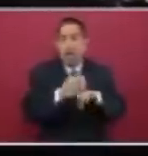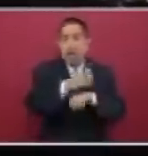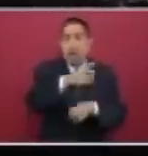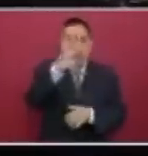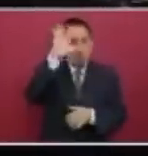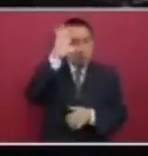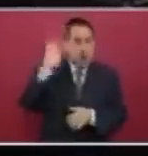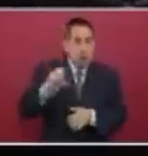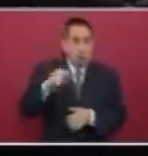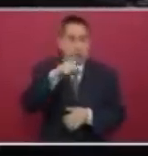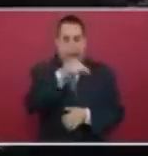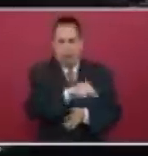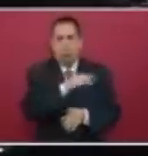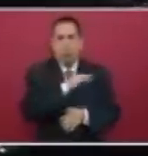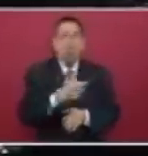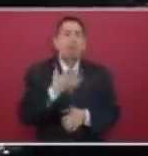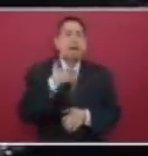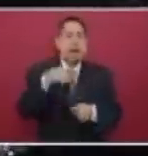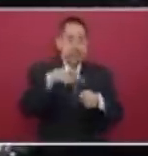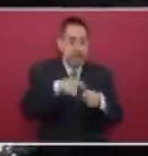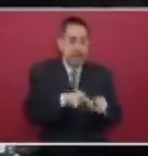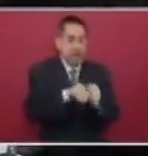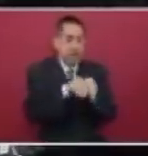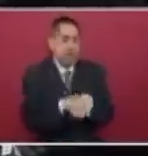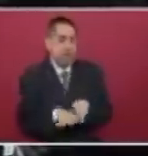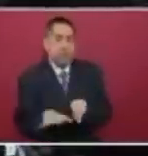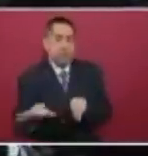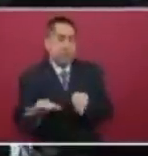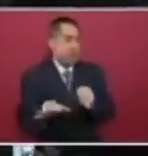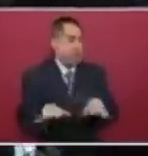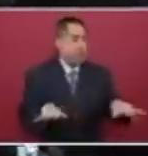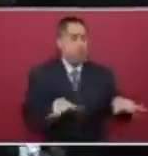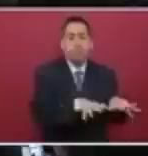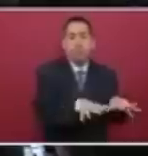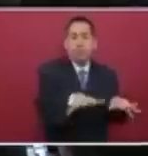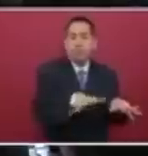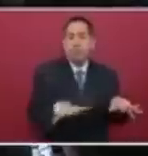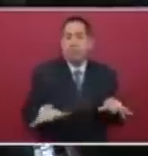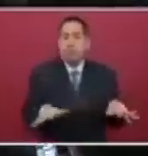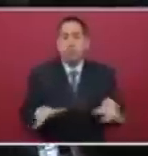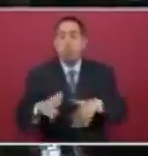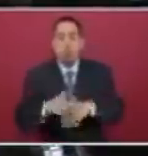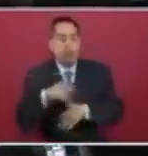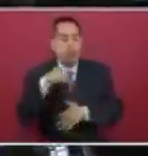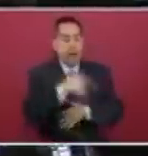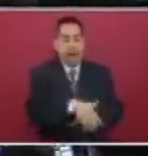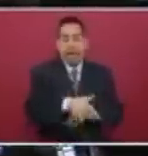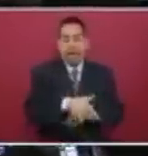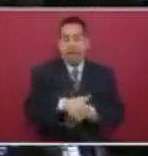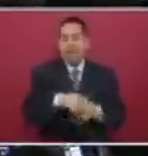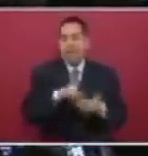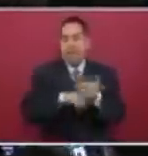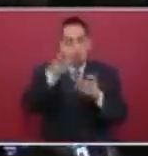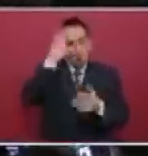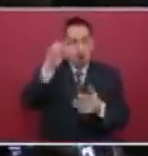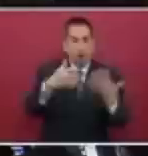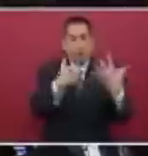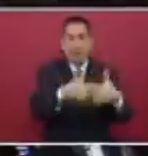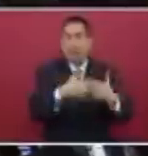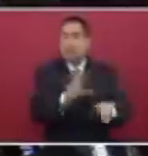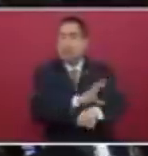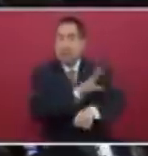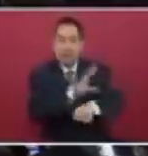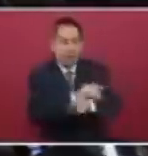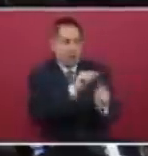para fines de distribución de gas natural considerando que el desarrollo de centrales eléctricas en morelos generaría externalidades positivas